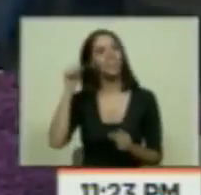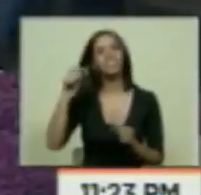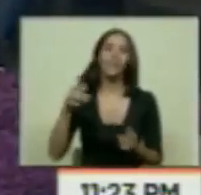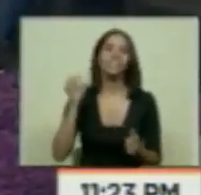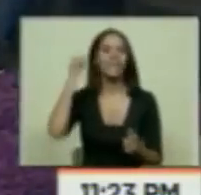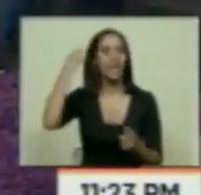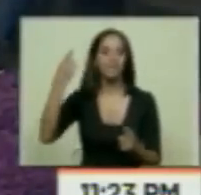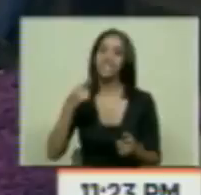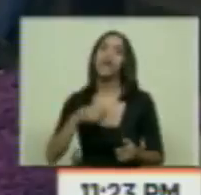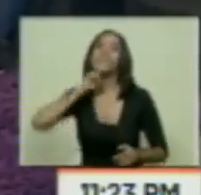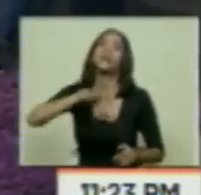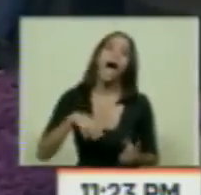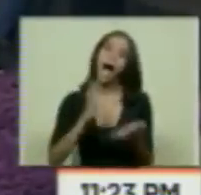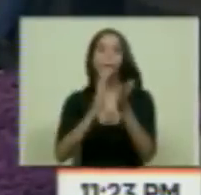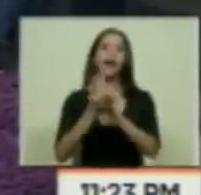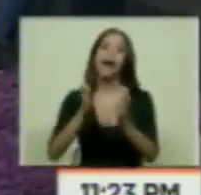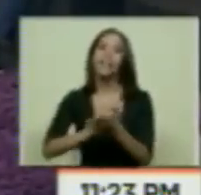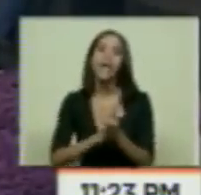en Twitter.